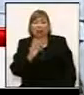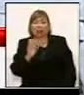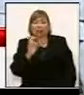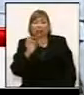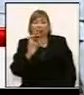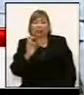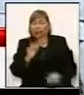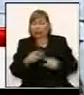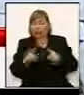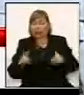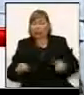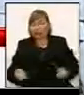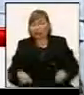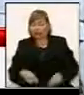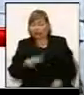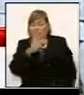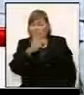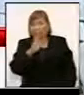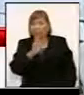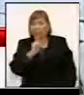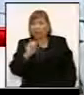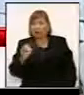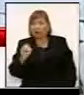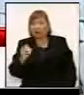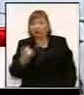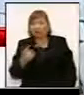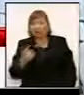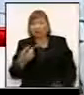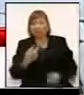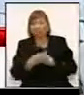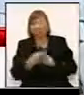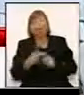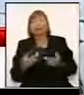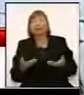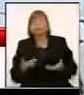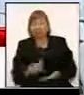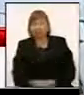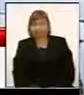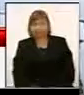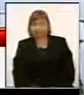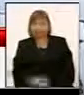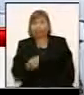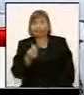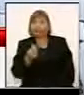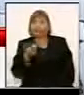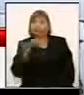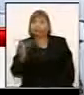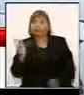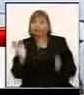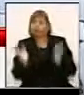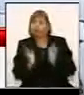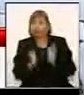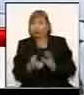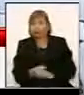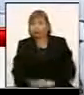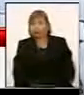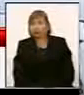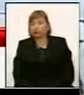cuadrado. $500 el metro cuadrado. Multipliquemos, señores. Comunicore quedó chiquito.